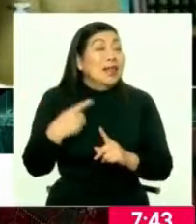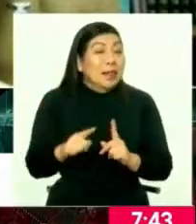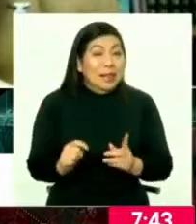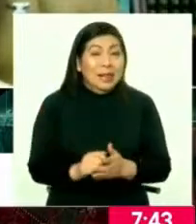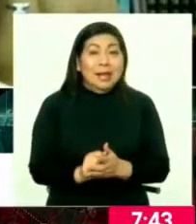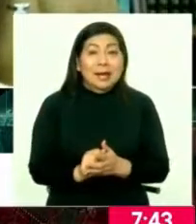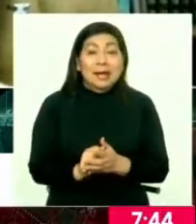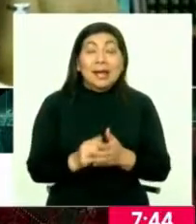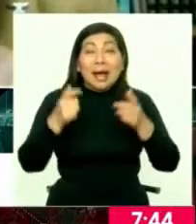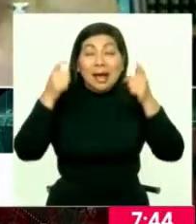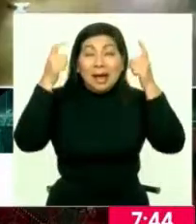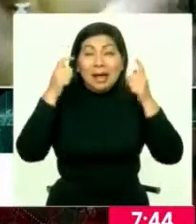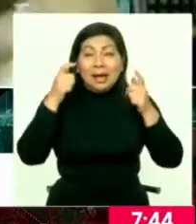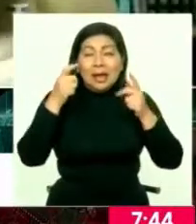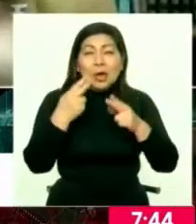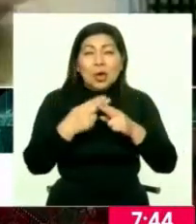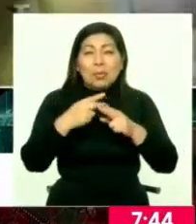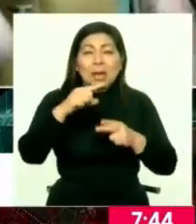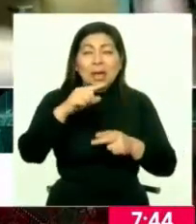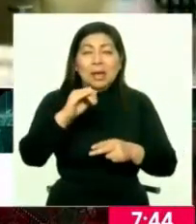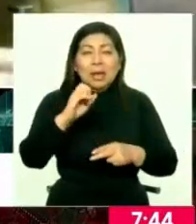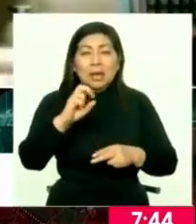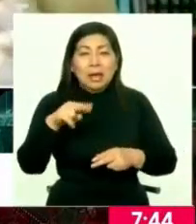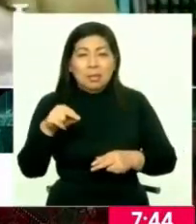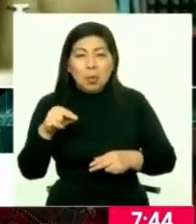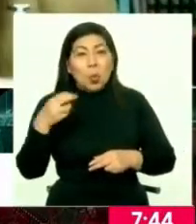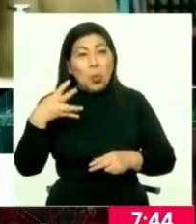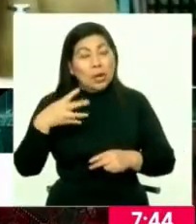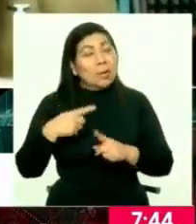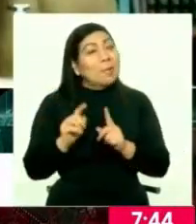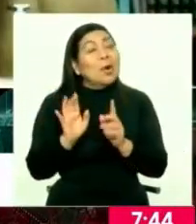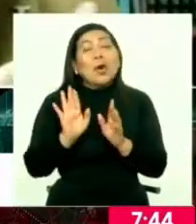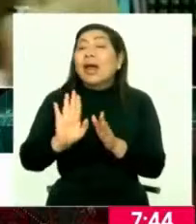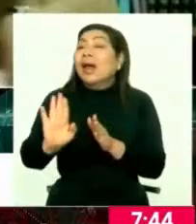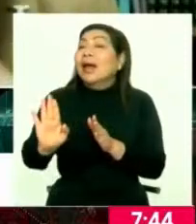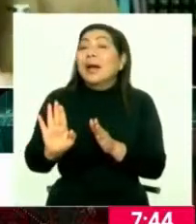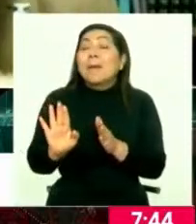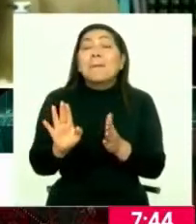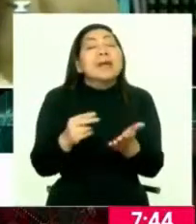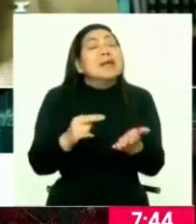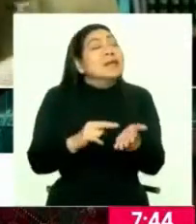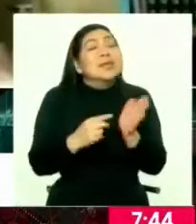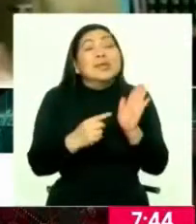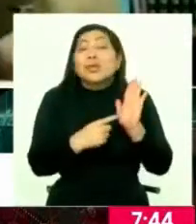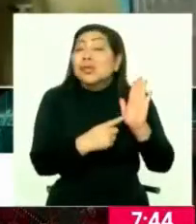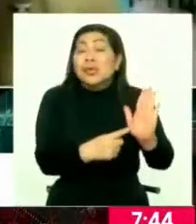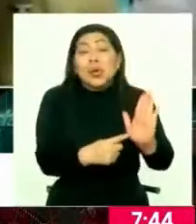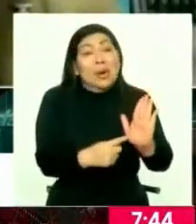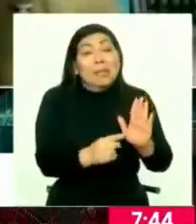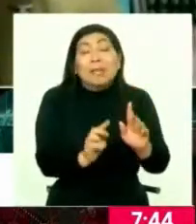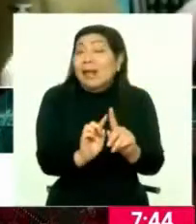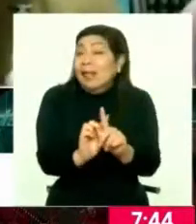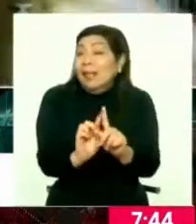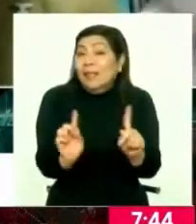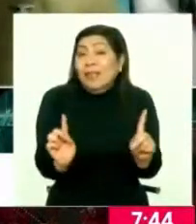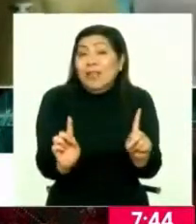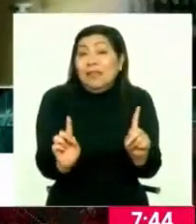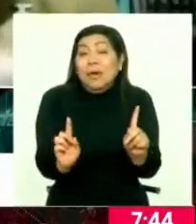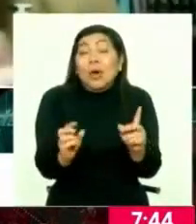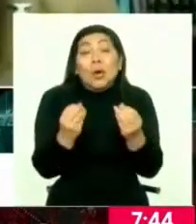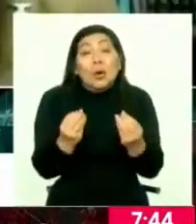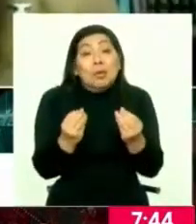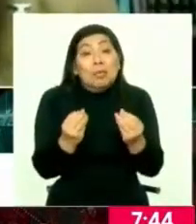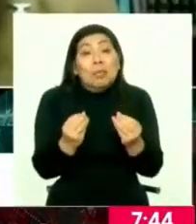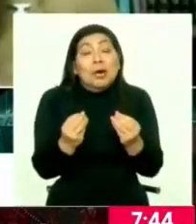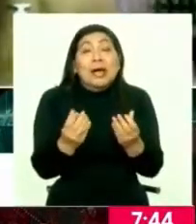1834, ¿no? El rey Guillermo IV, me parece. Respecto a los otros estados, ¿no? Es un rol más simbólico, pero por supuesto, como sigue